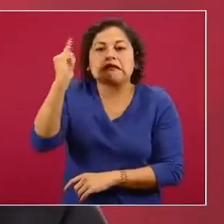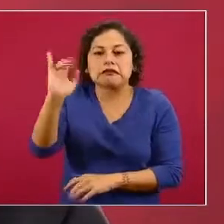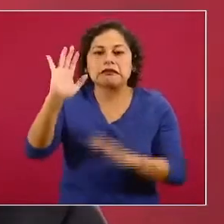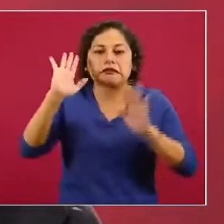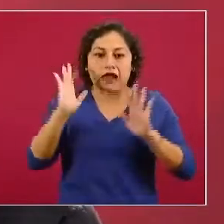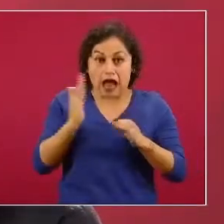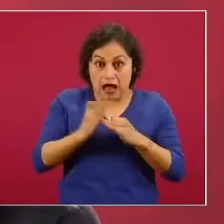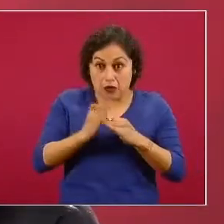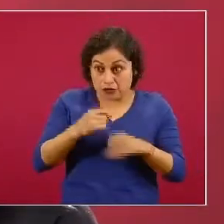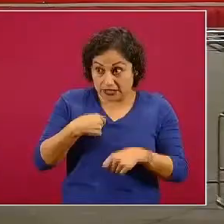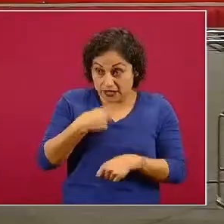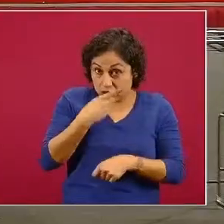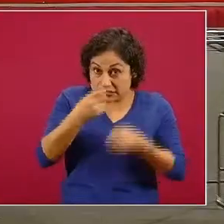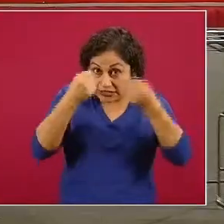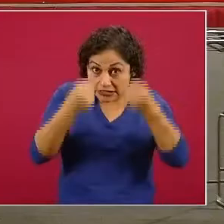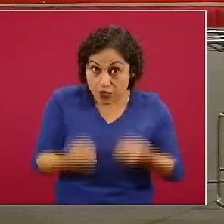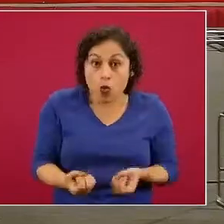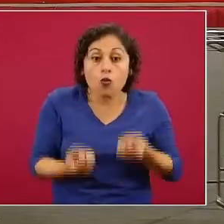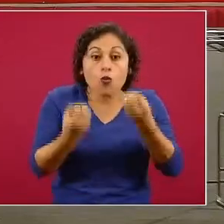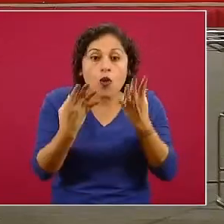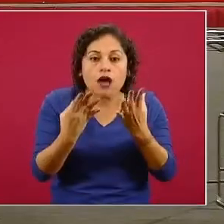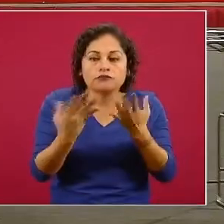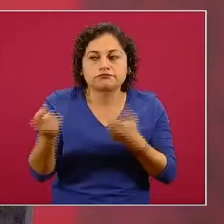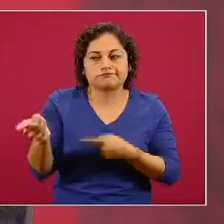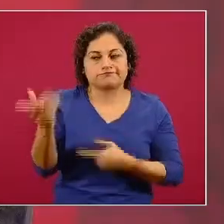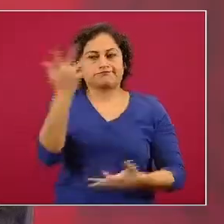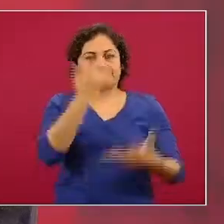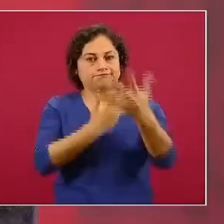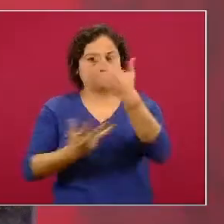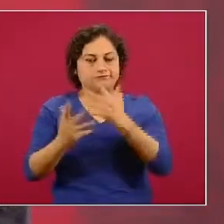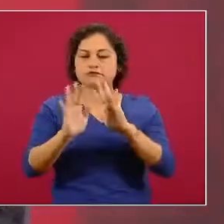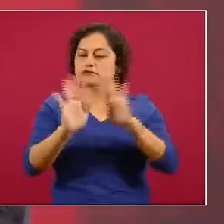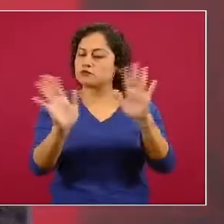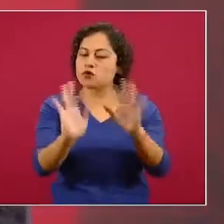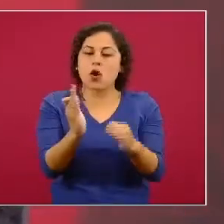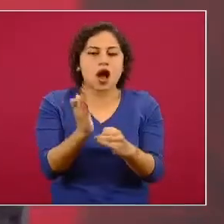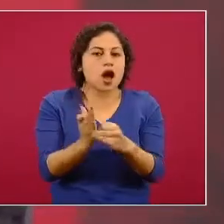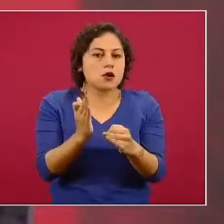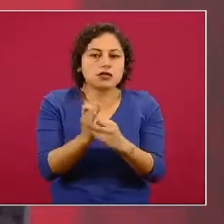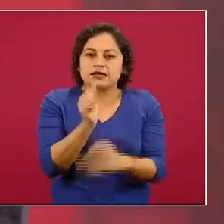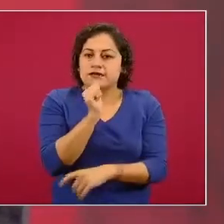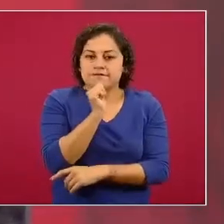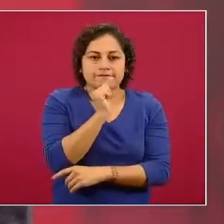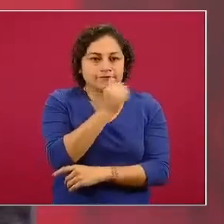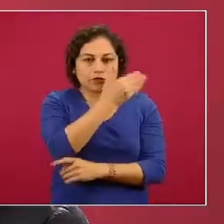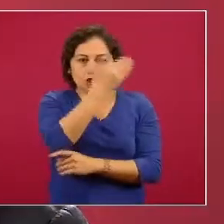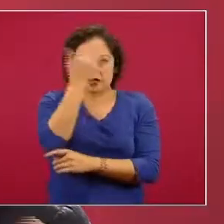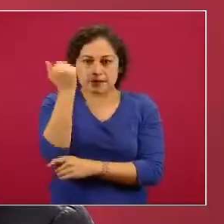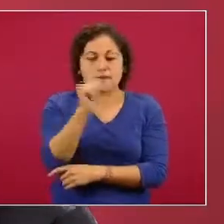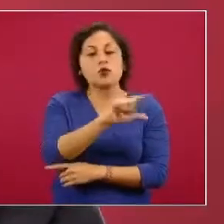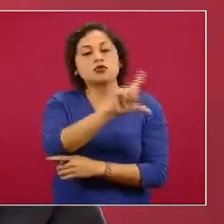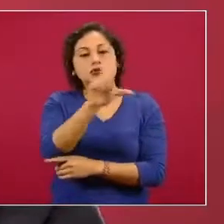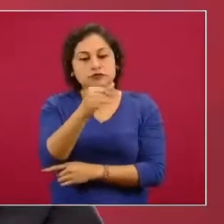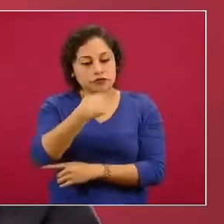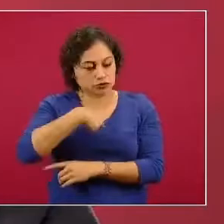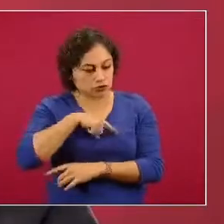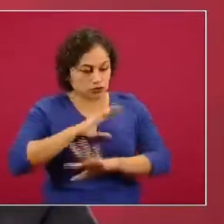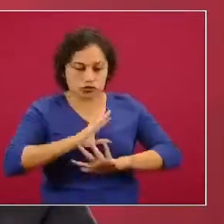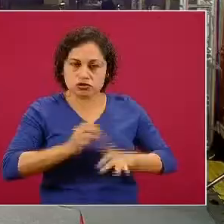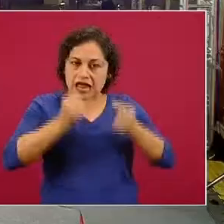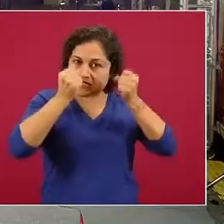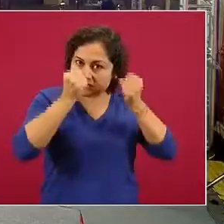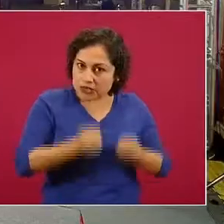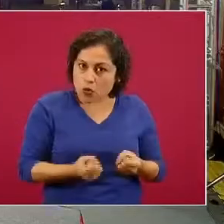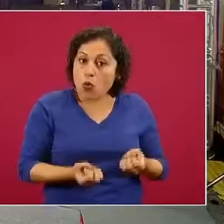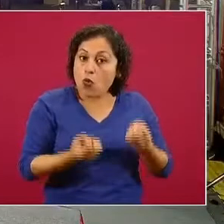a confundir más. Cuando tengamos ya las cifras concretas que se van a poner cuándo, dónde y a qué velocidad, lo haremos de conocimiento público.